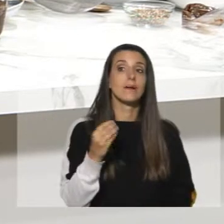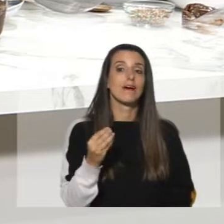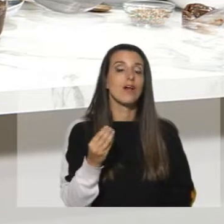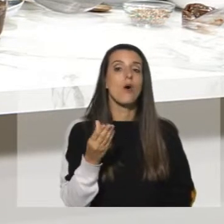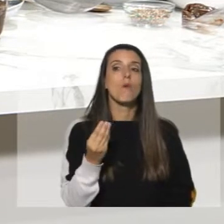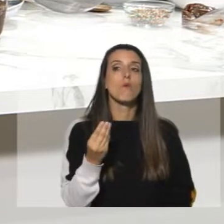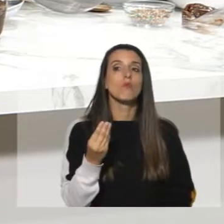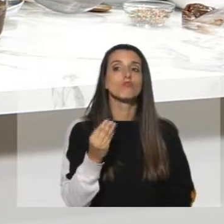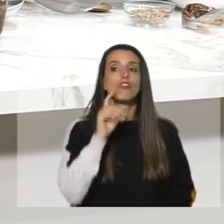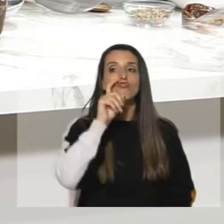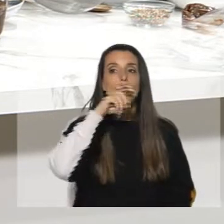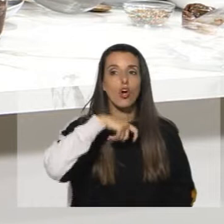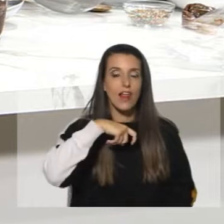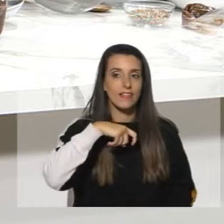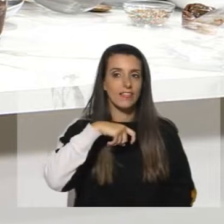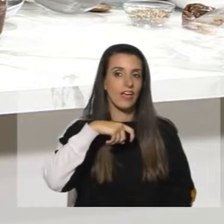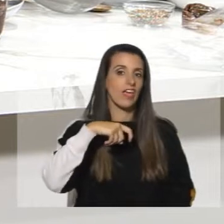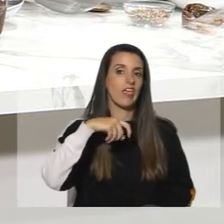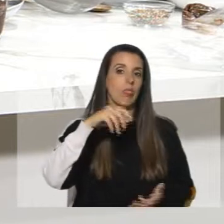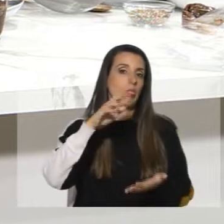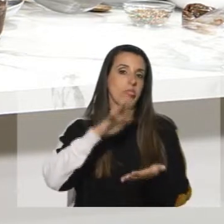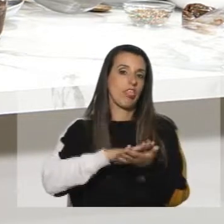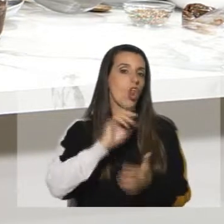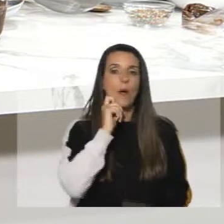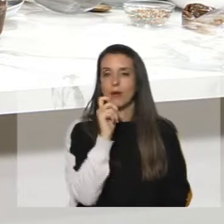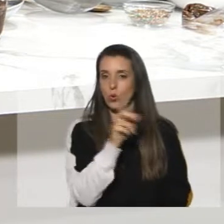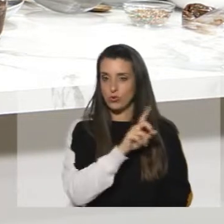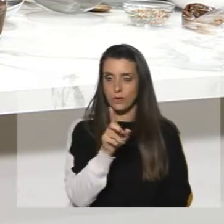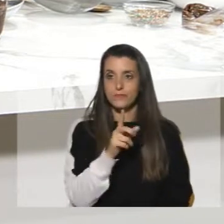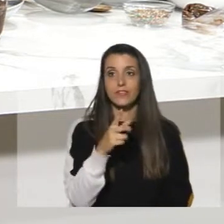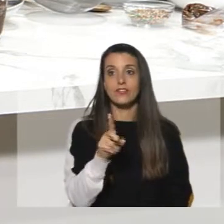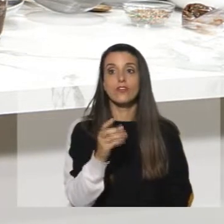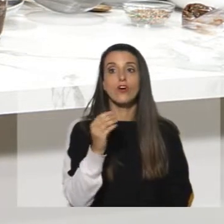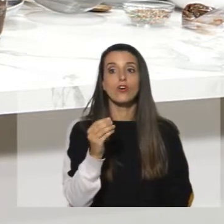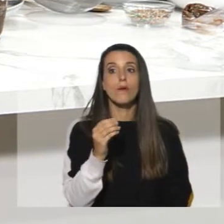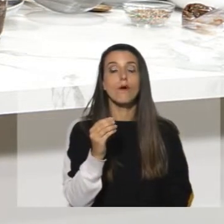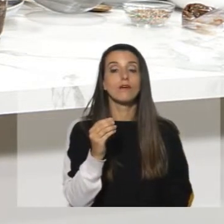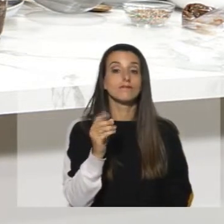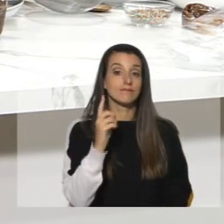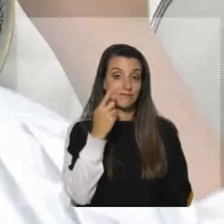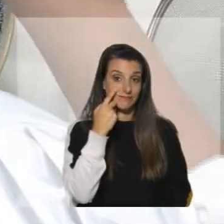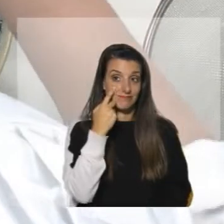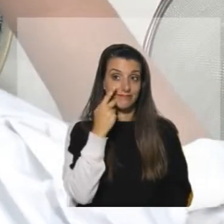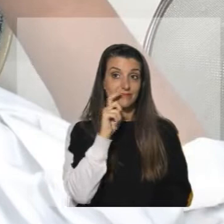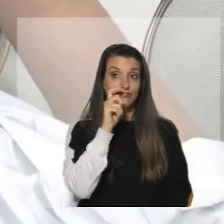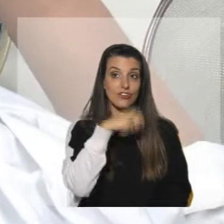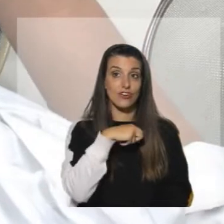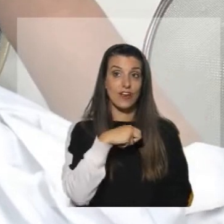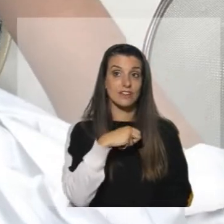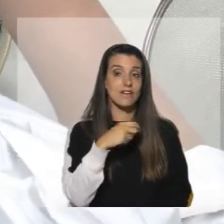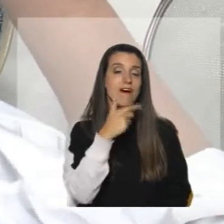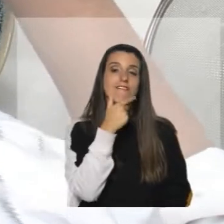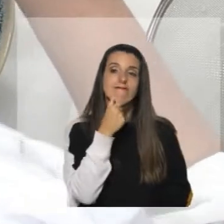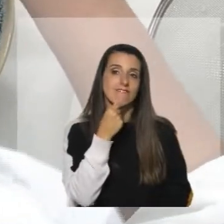como mucho excedente de chocolate y después hace una plasteta acá ¿Y que no me gustó. Bien, entonces. Entonces dice pincel. Bien. Chocolate. Lo pintás. Además se rinde más